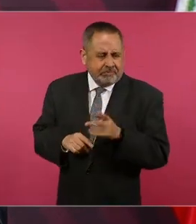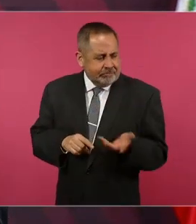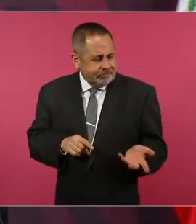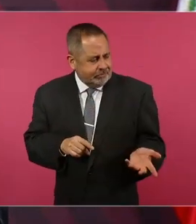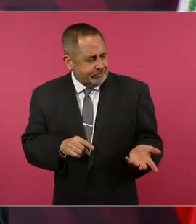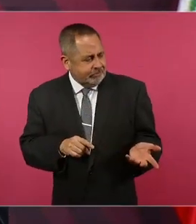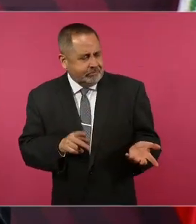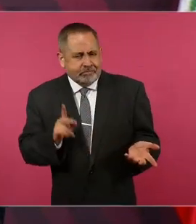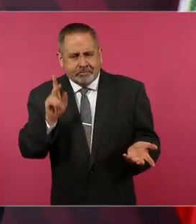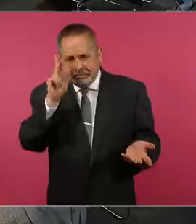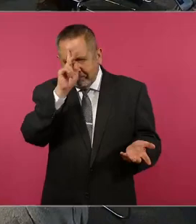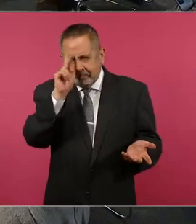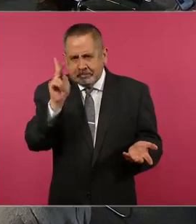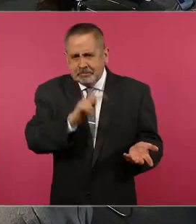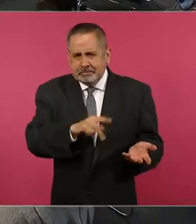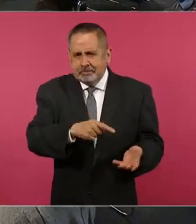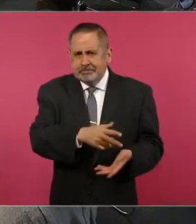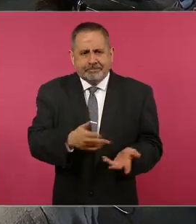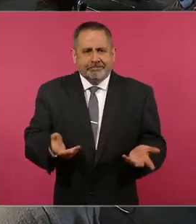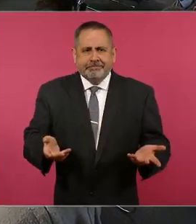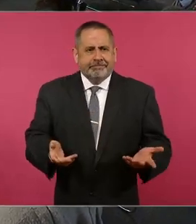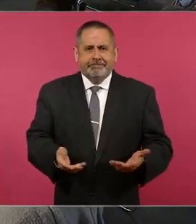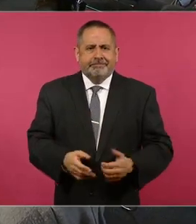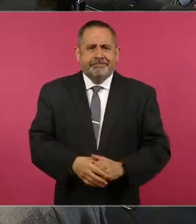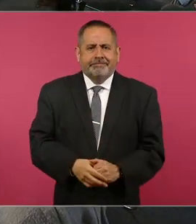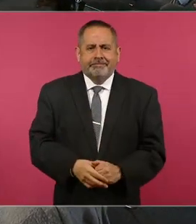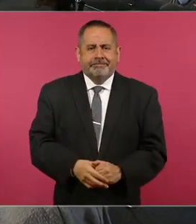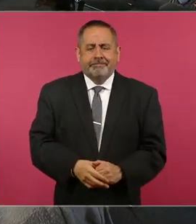porque como